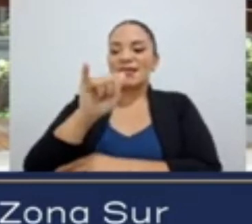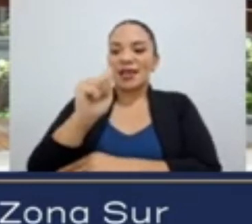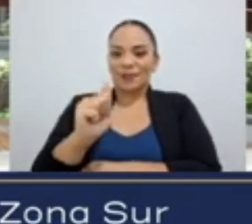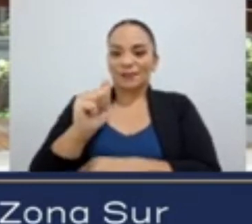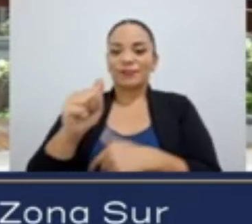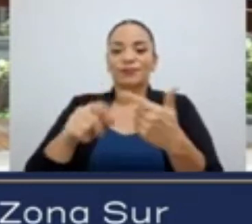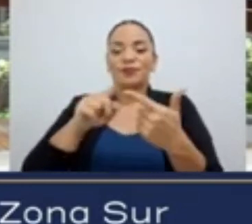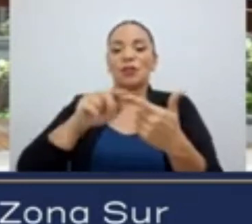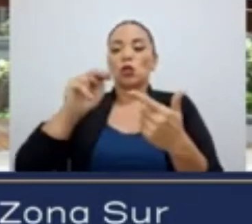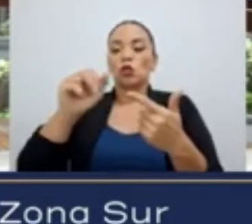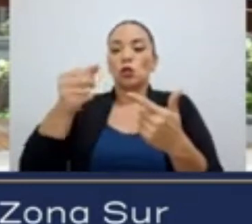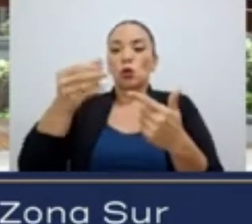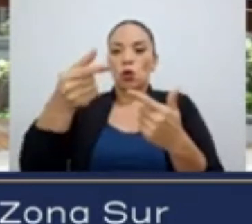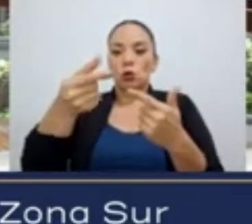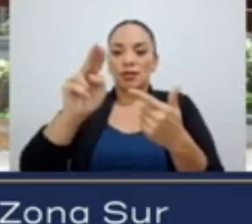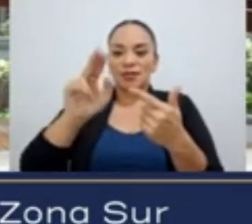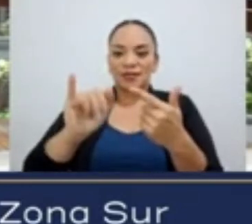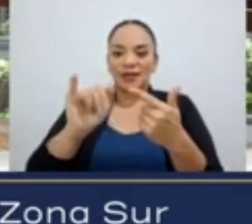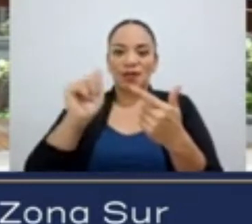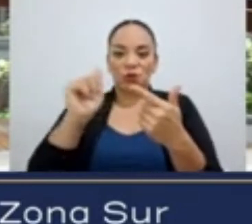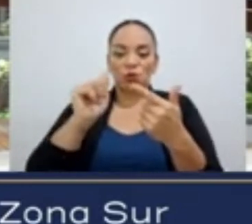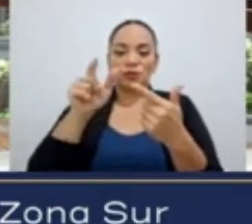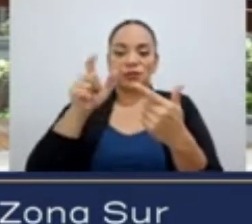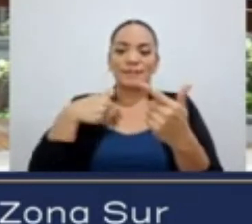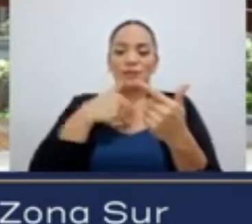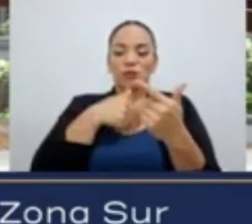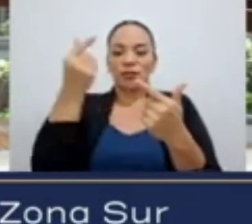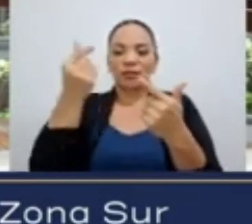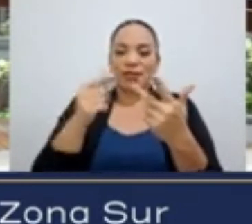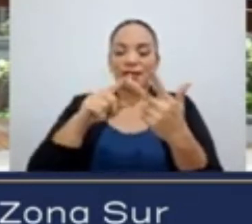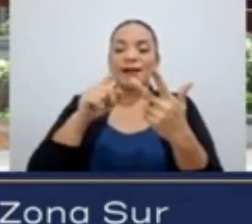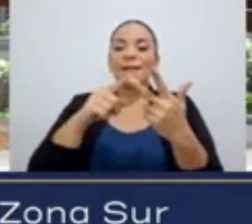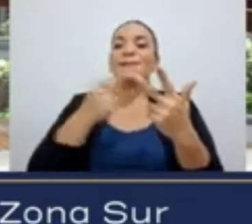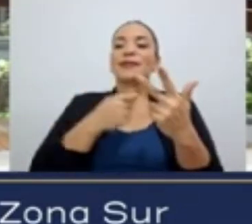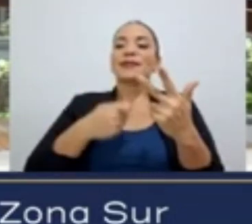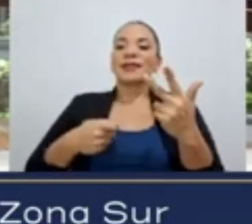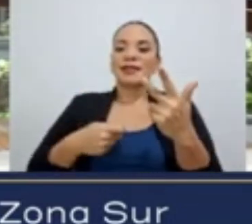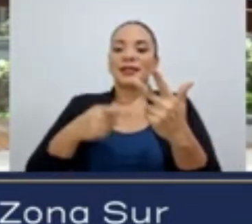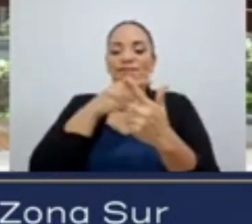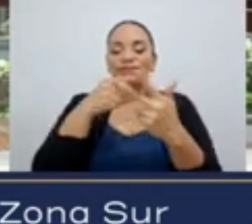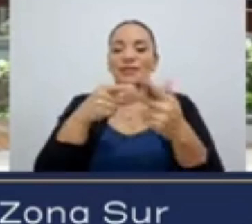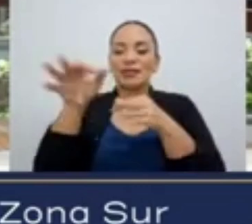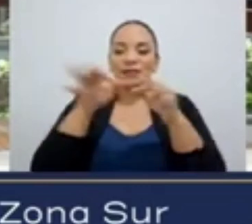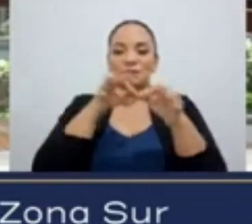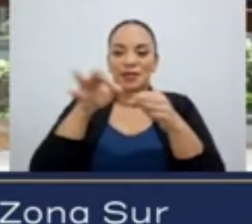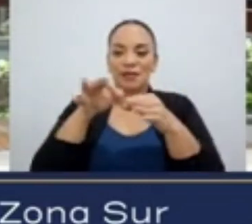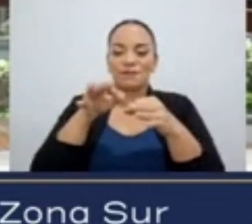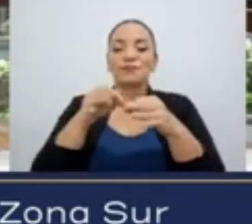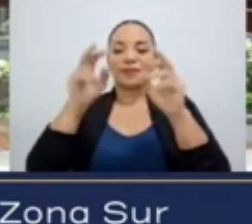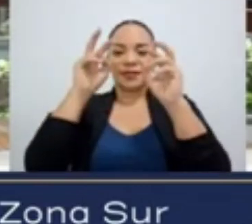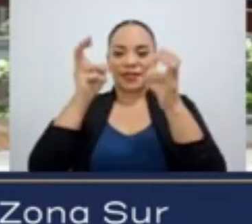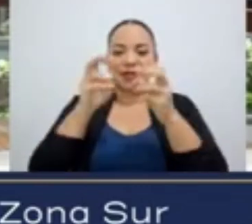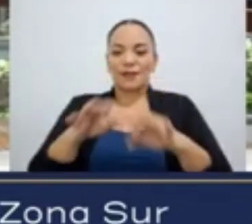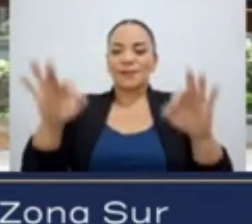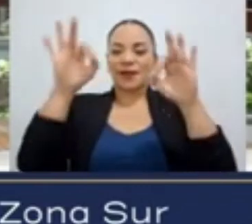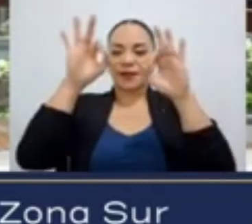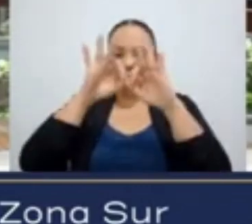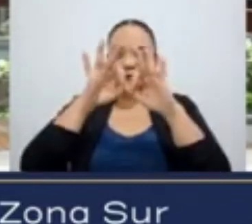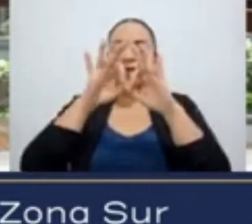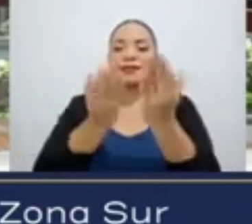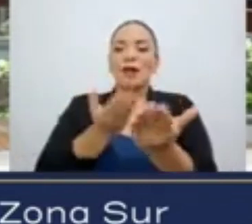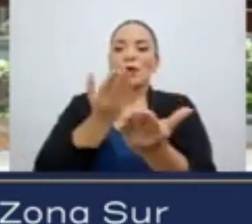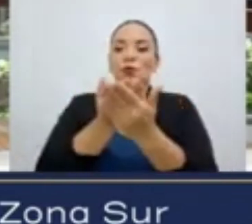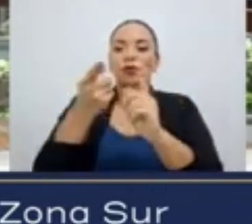señor Nogui Acosta, ministro de Hacienda, y el señor presidente nos explican de este importante aporte